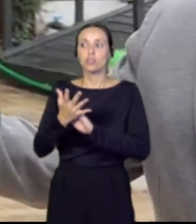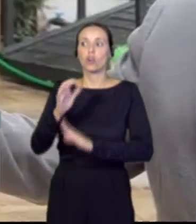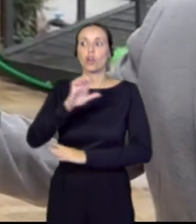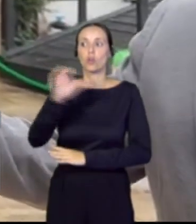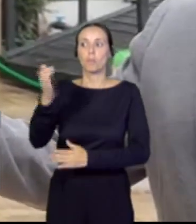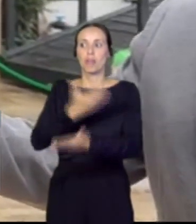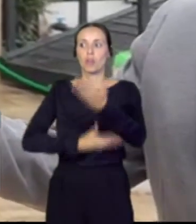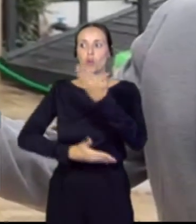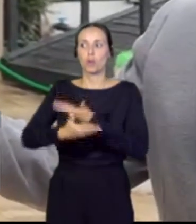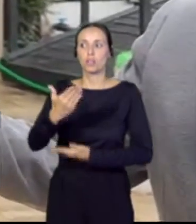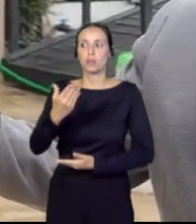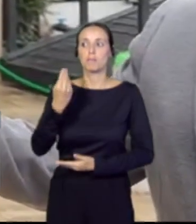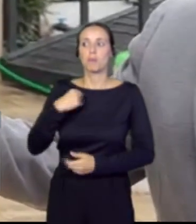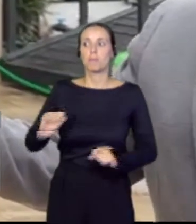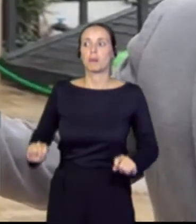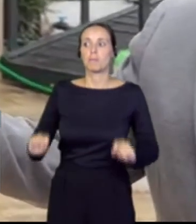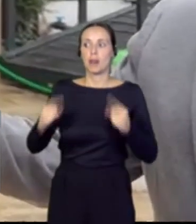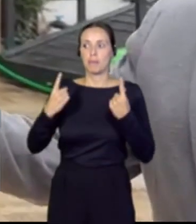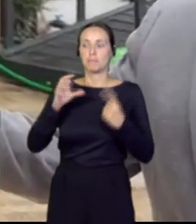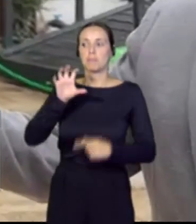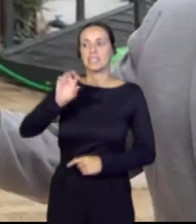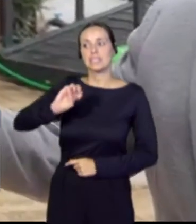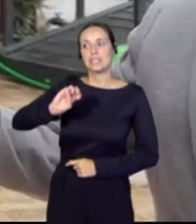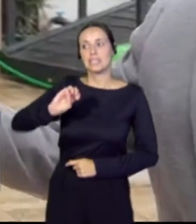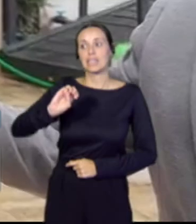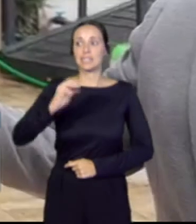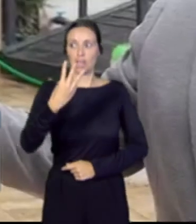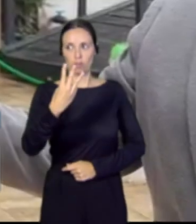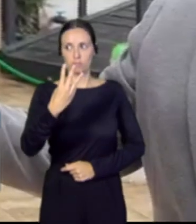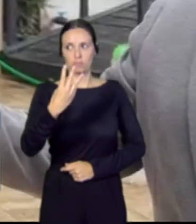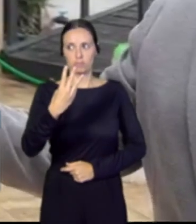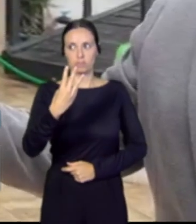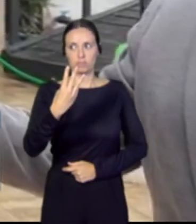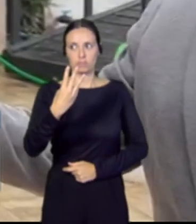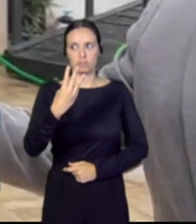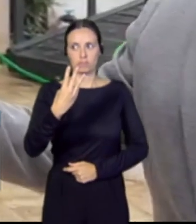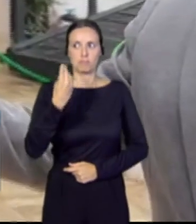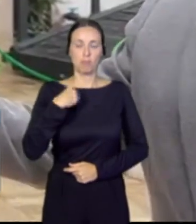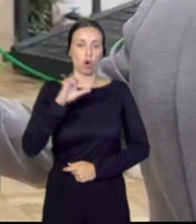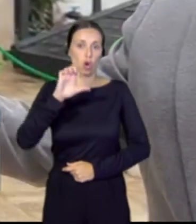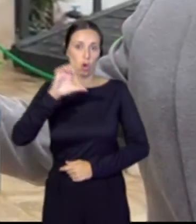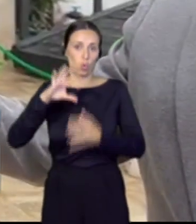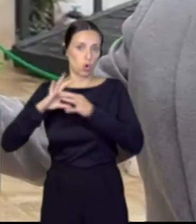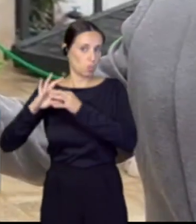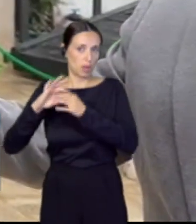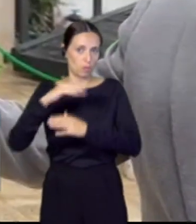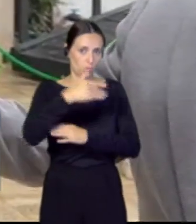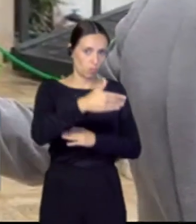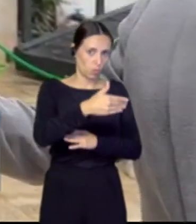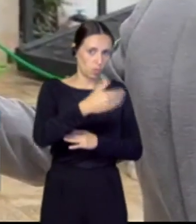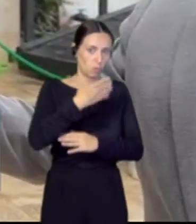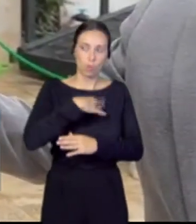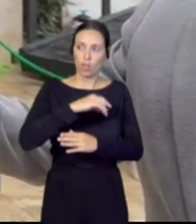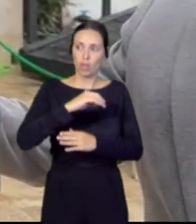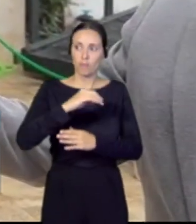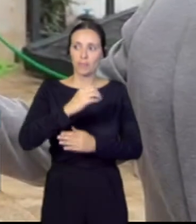Territorial, en la que por primera vez un tercer país, por otra parte de la Unión Europea, puede captar fondos de cooperación